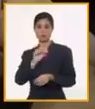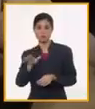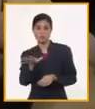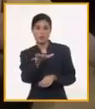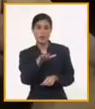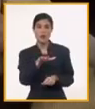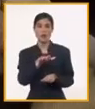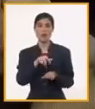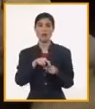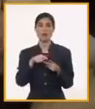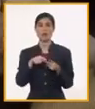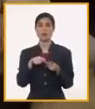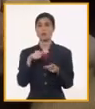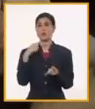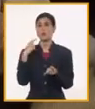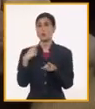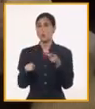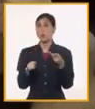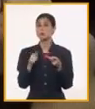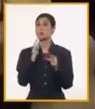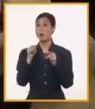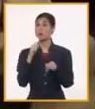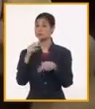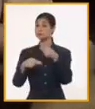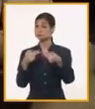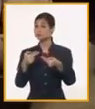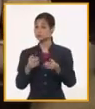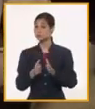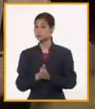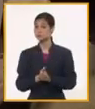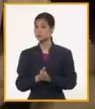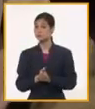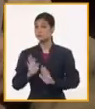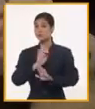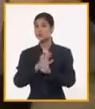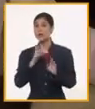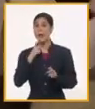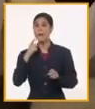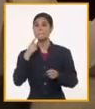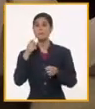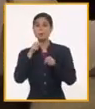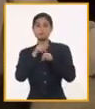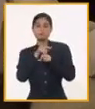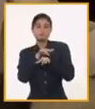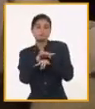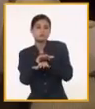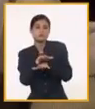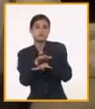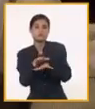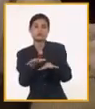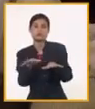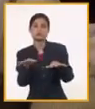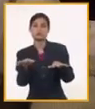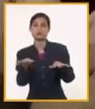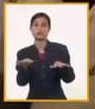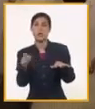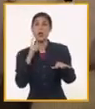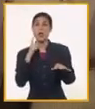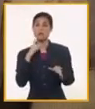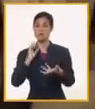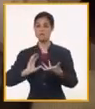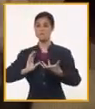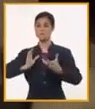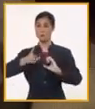se hizo en esos momentos. Íbamos con una cobertura que era más por decirlo, más técnicas, porque